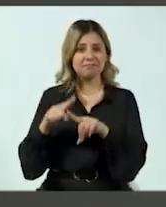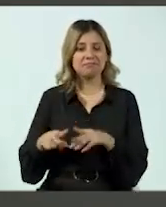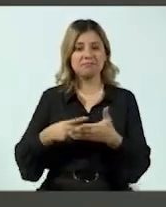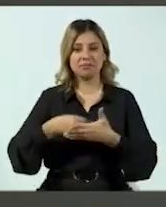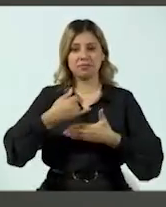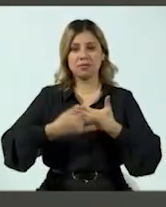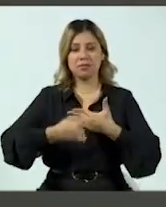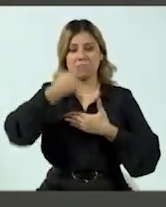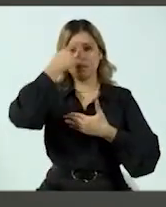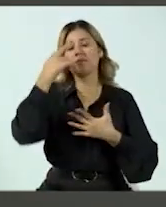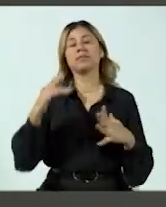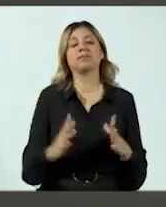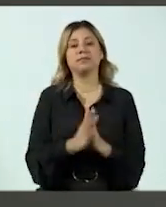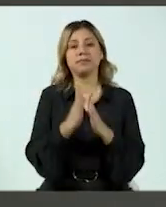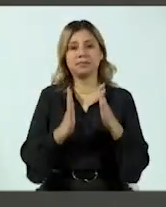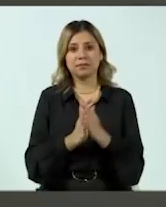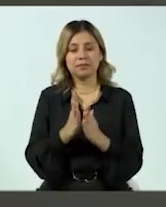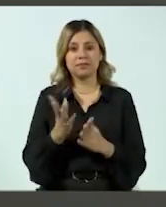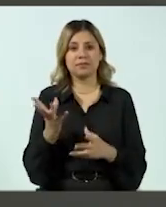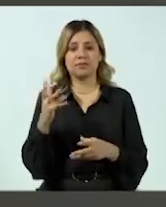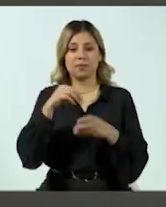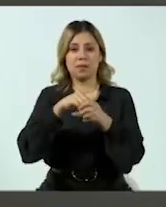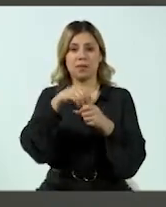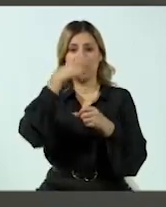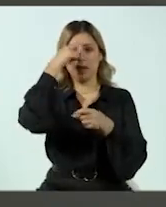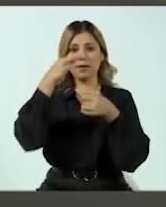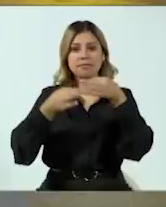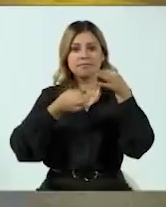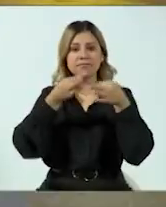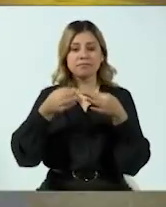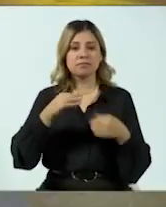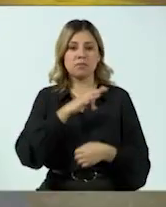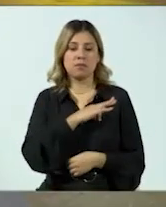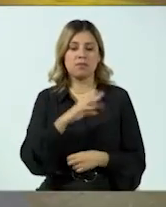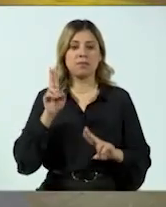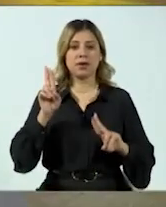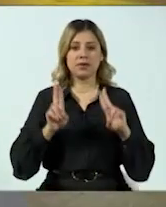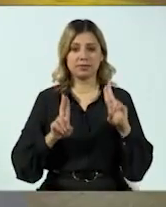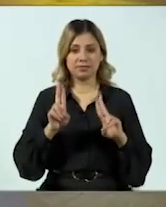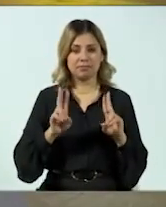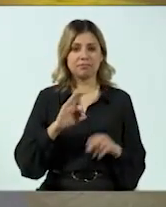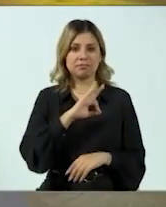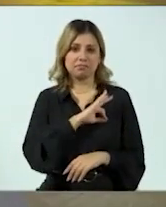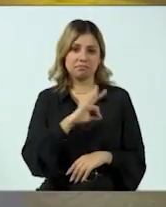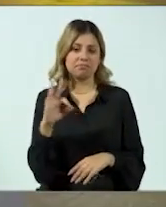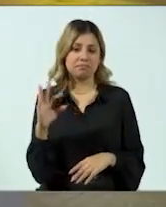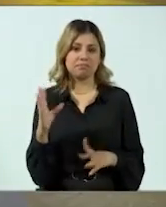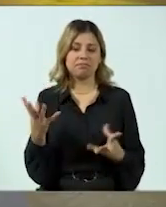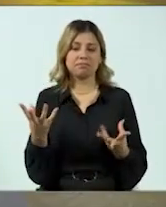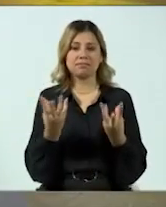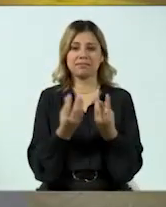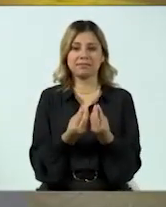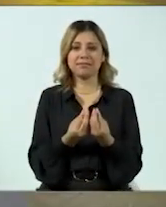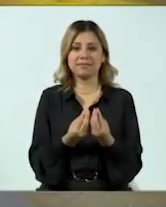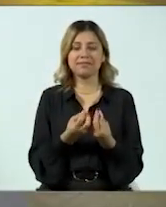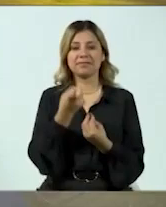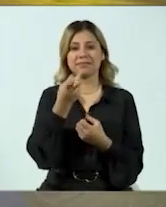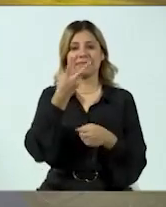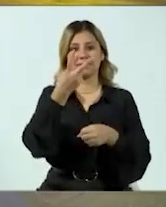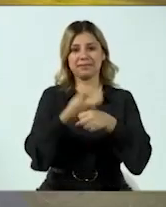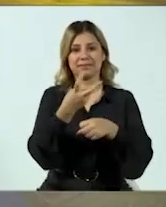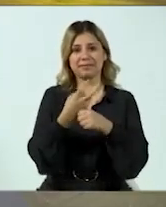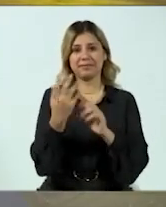esta edición eh incluyendo en la convocatoria para que puedan participar y que puedan estar con nosotros en este segundo